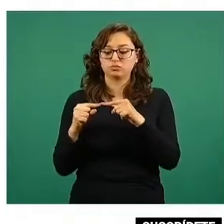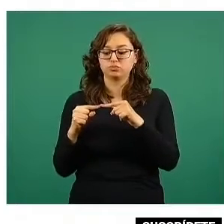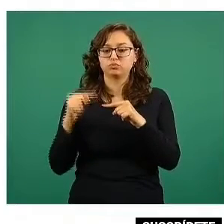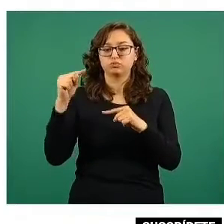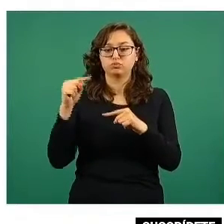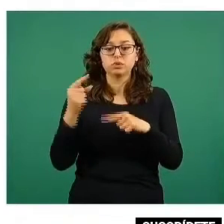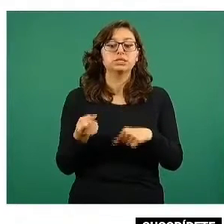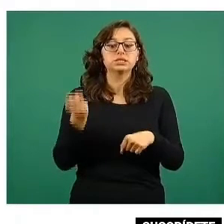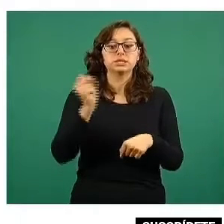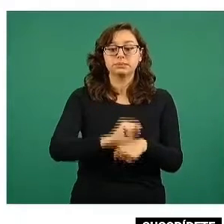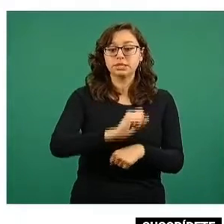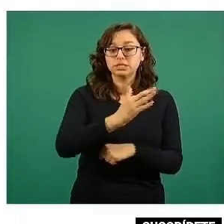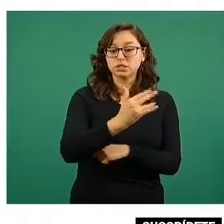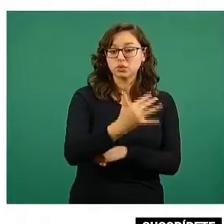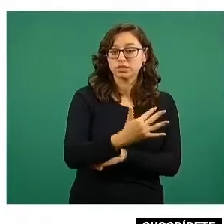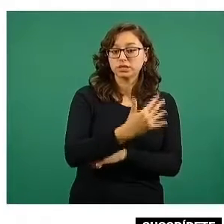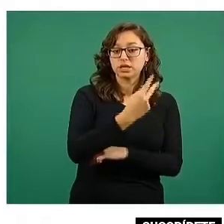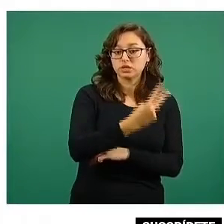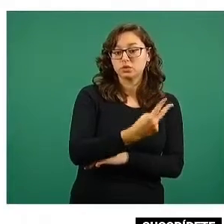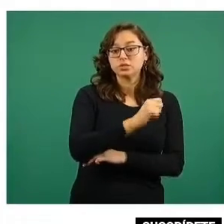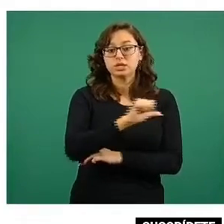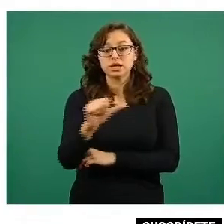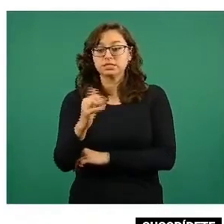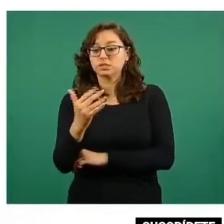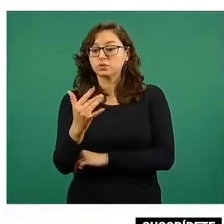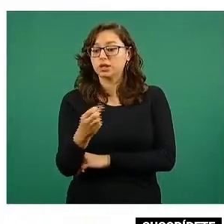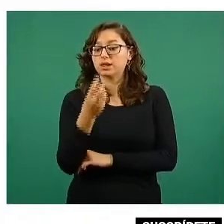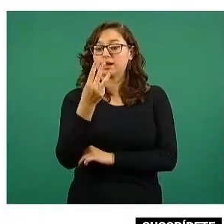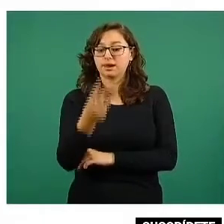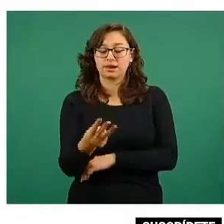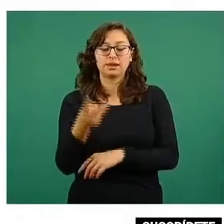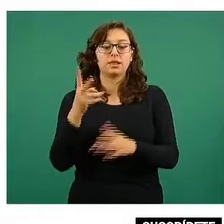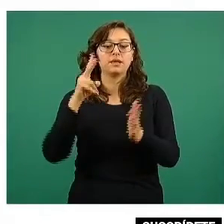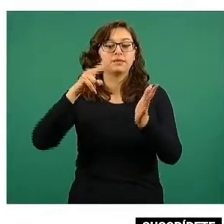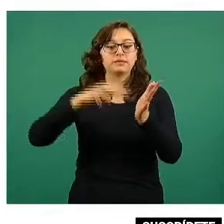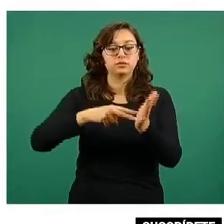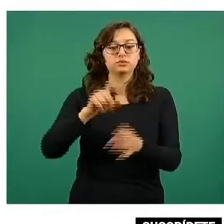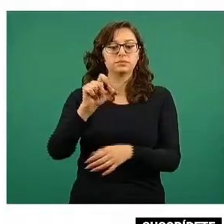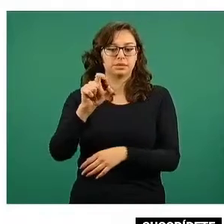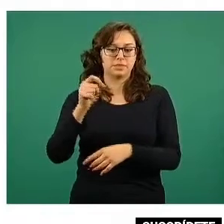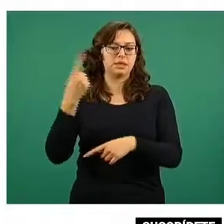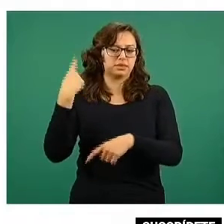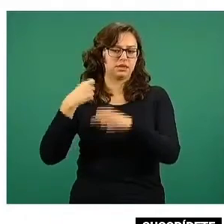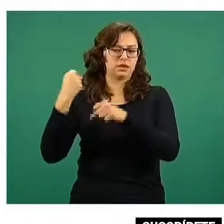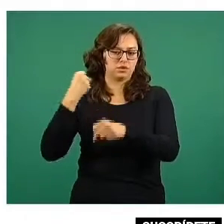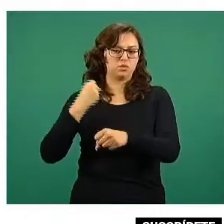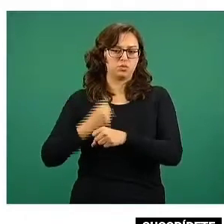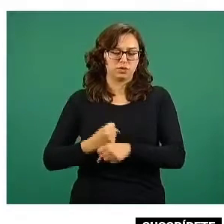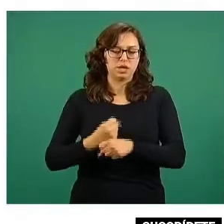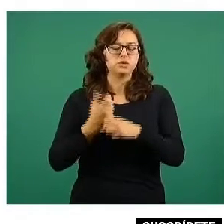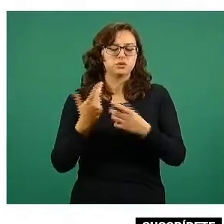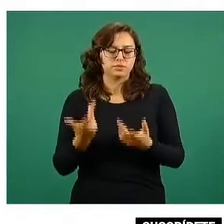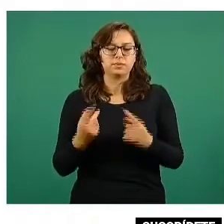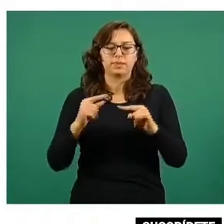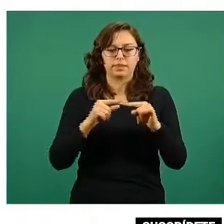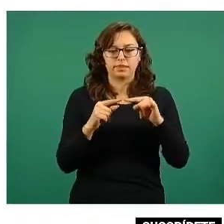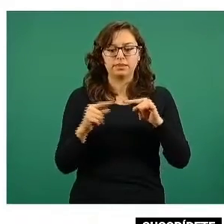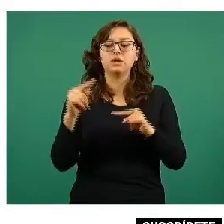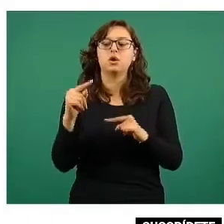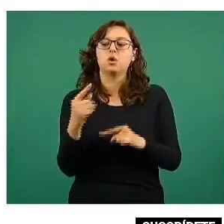las semanas 52 y 53, todavía de la estadística 2020, es de un más